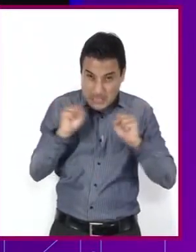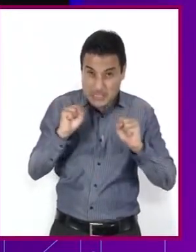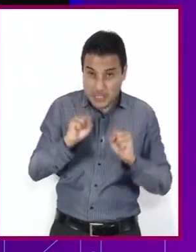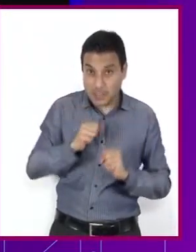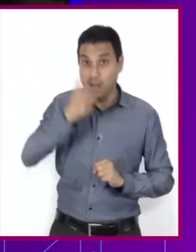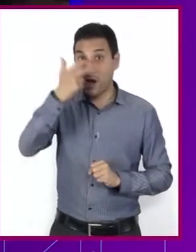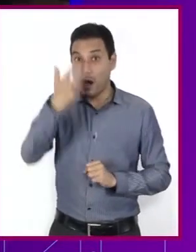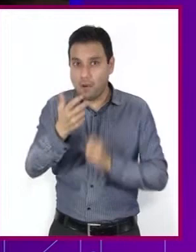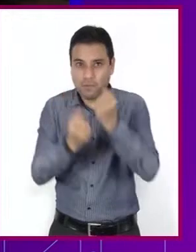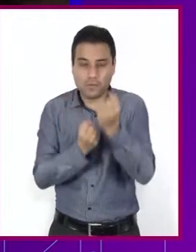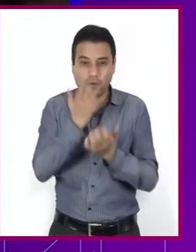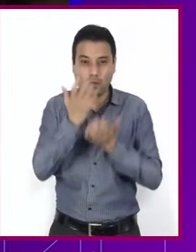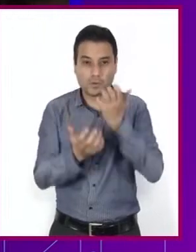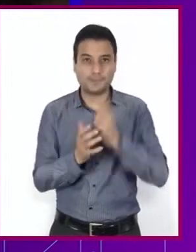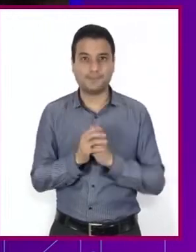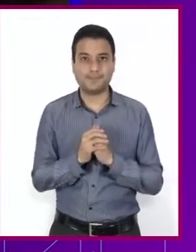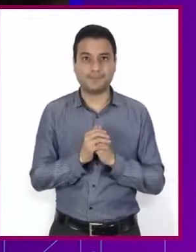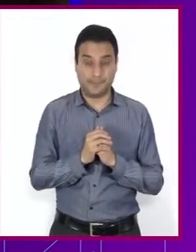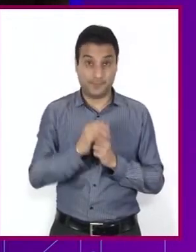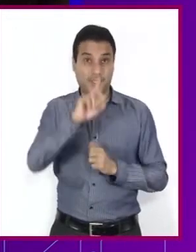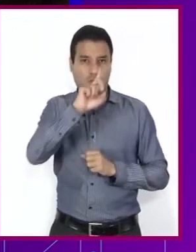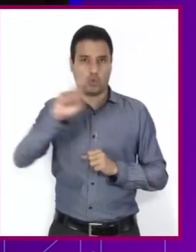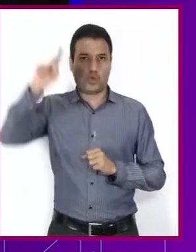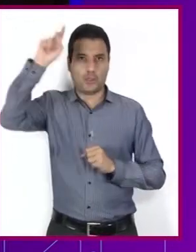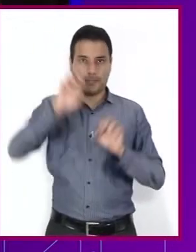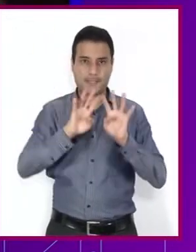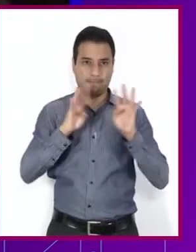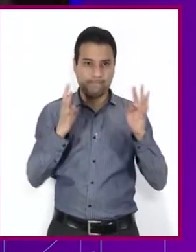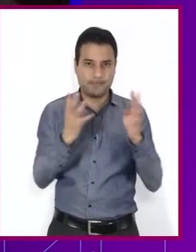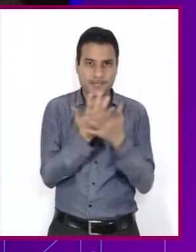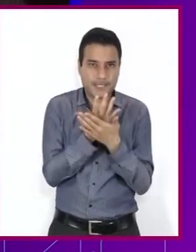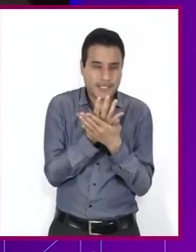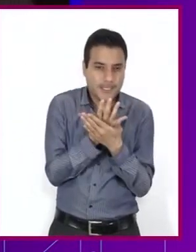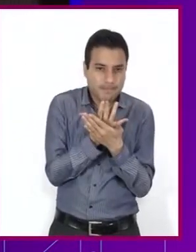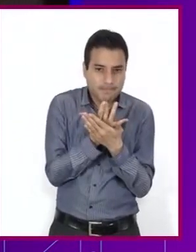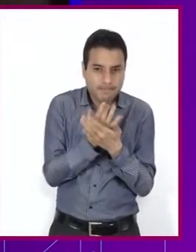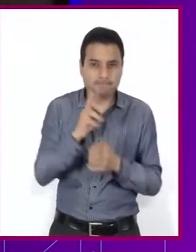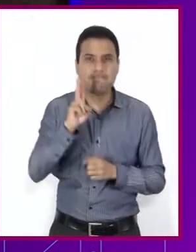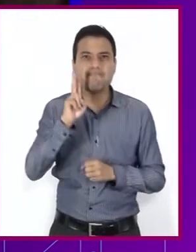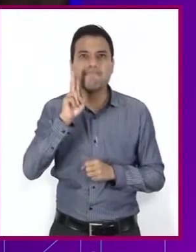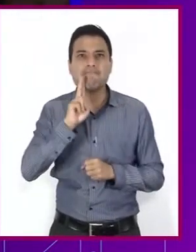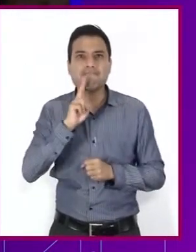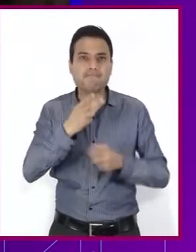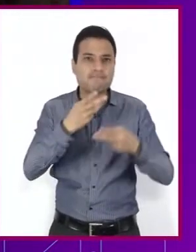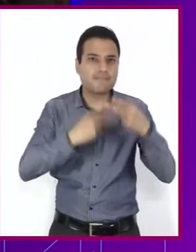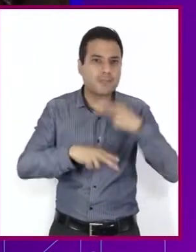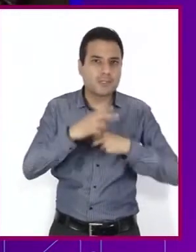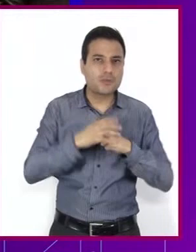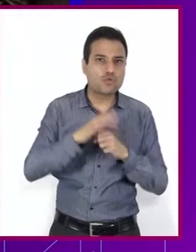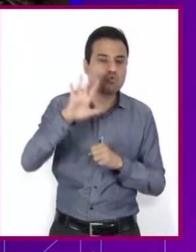Enseguida, los dioses se sentaron a esperar por dónde saldría Nanahuatzin convertido en sol.